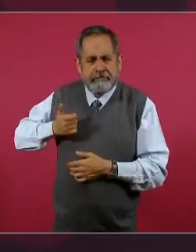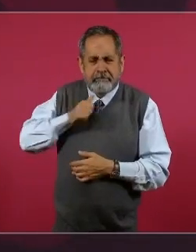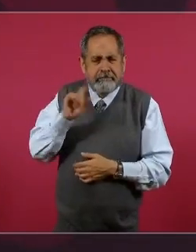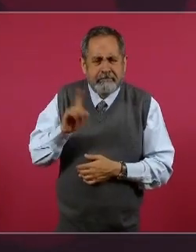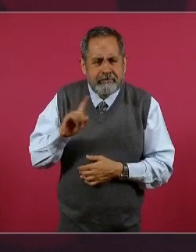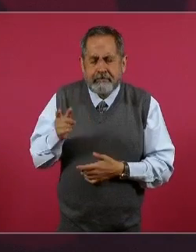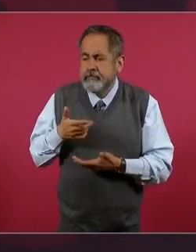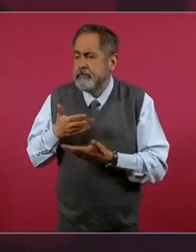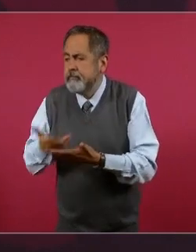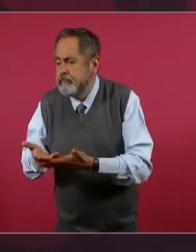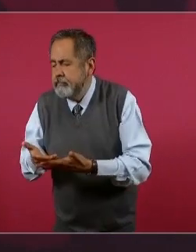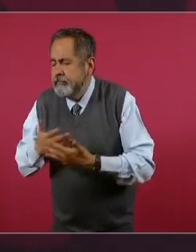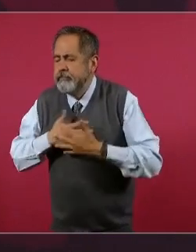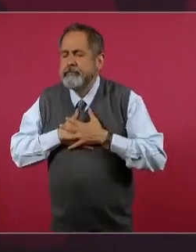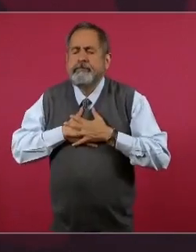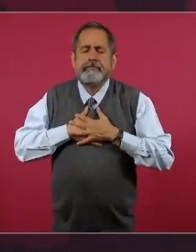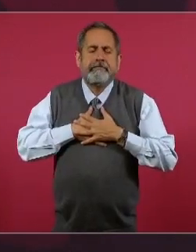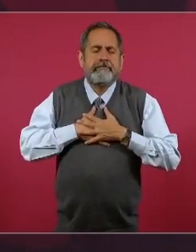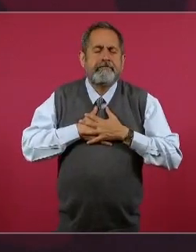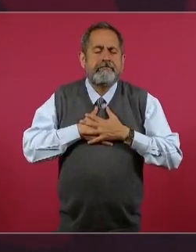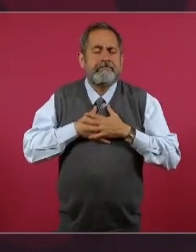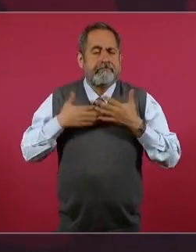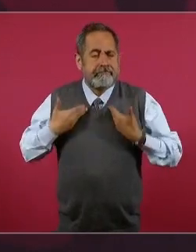es que están sirviendo.